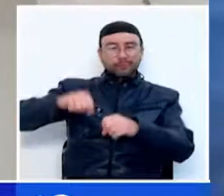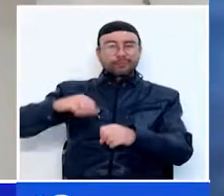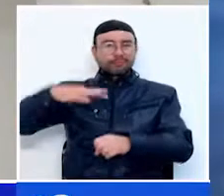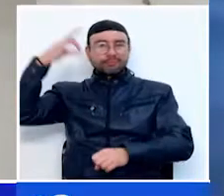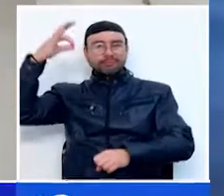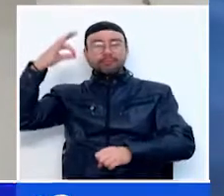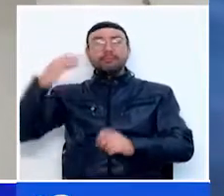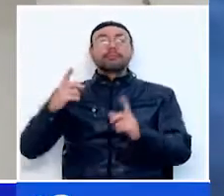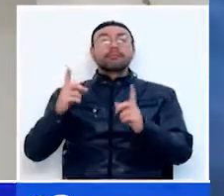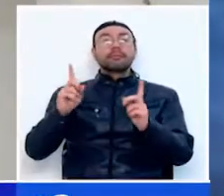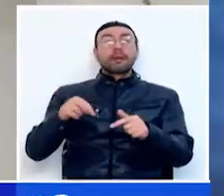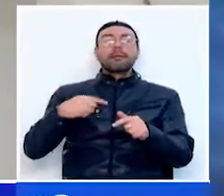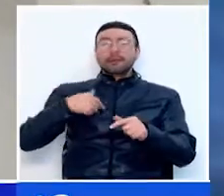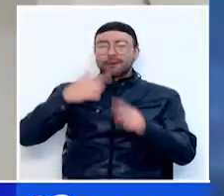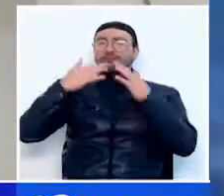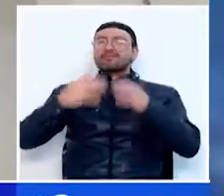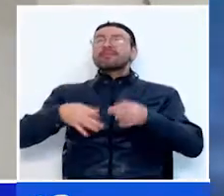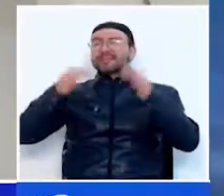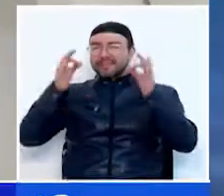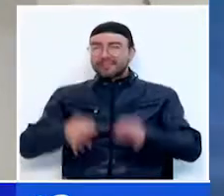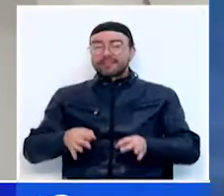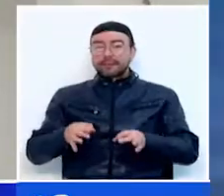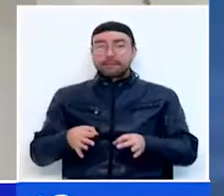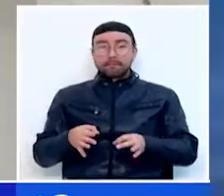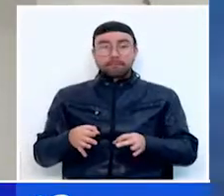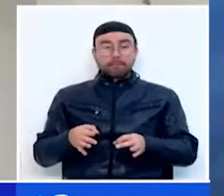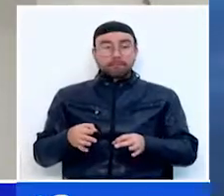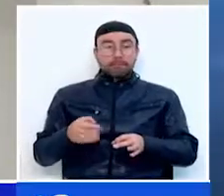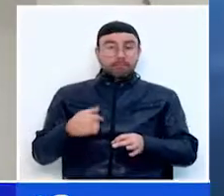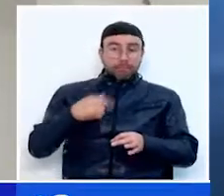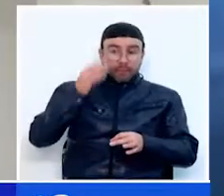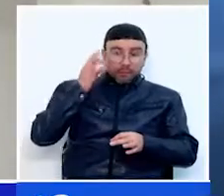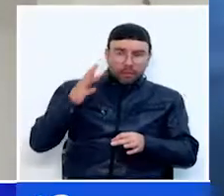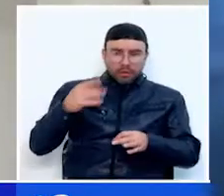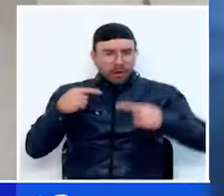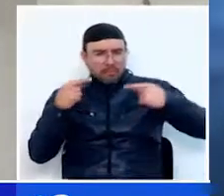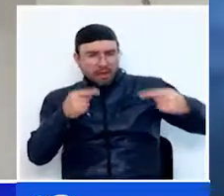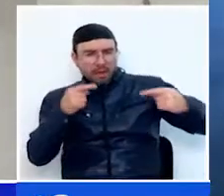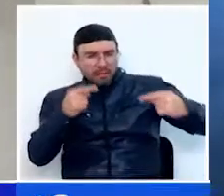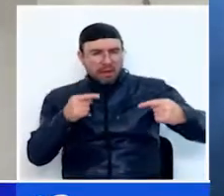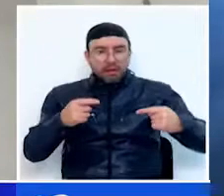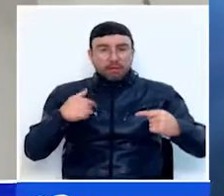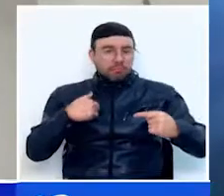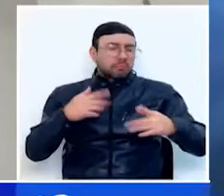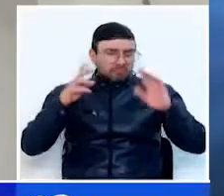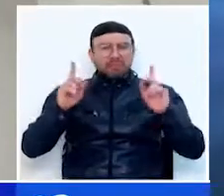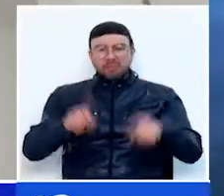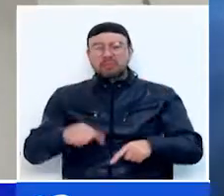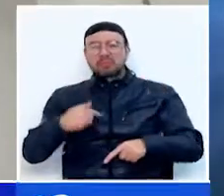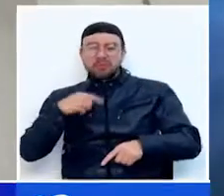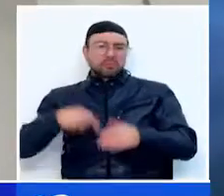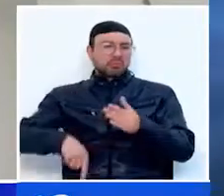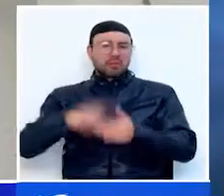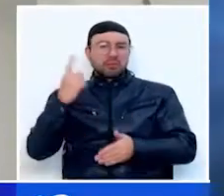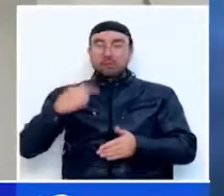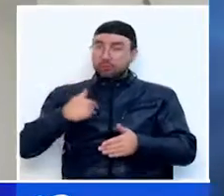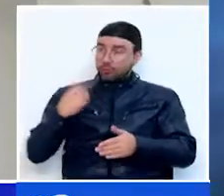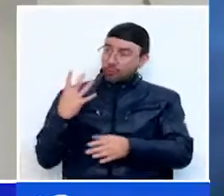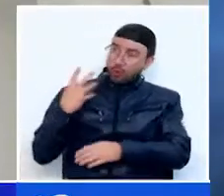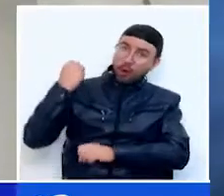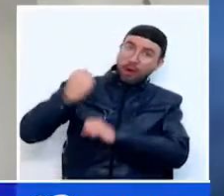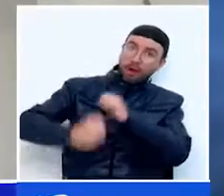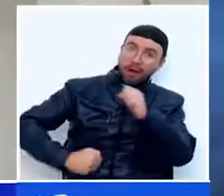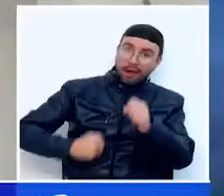certeza de que también donde hubieran hecho el clasificatorio también hubiera clasificado, porque llevo 4 años